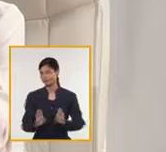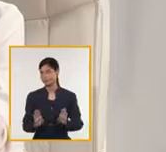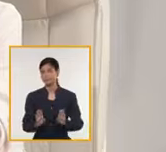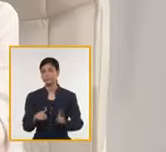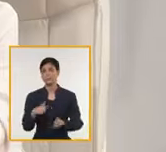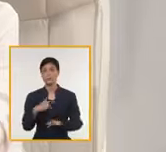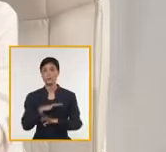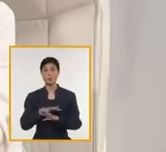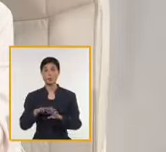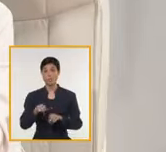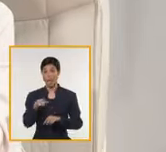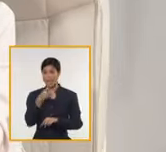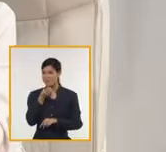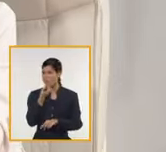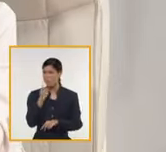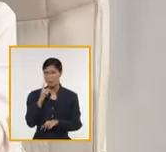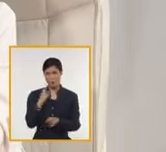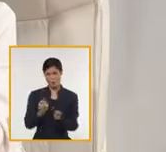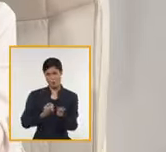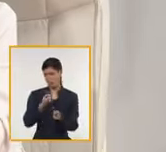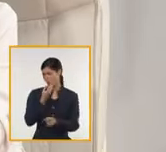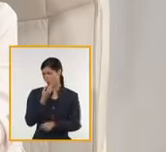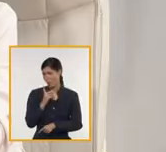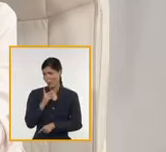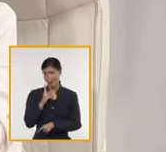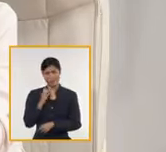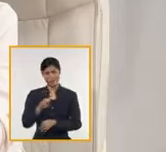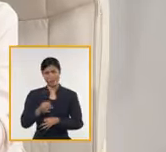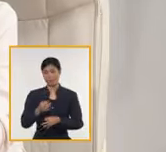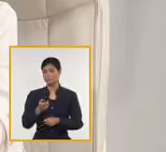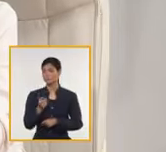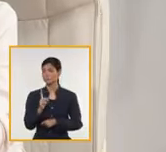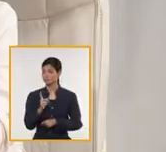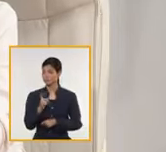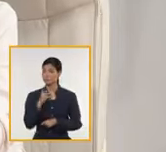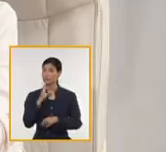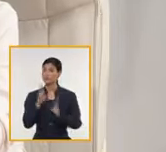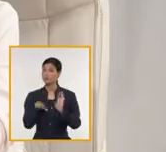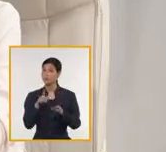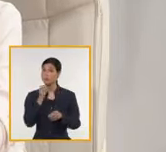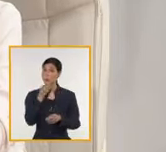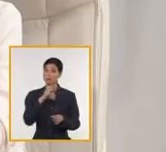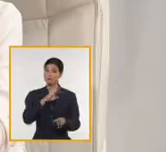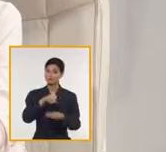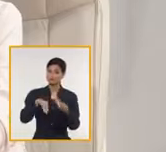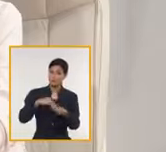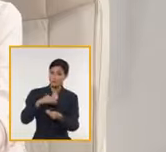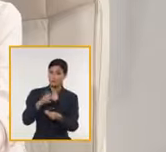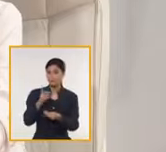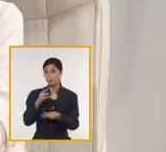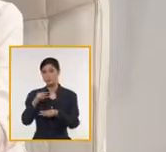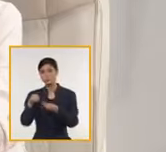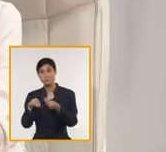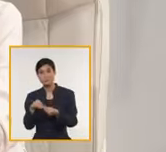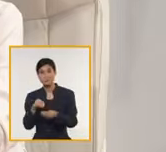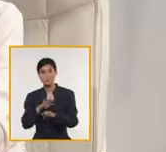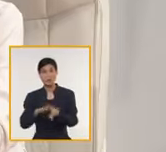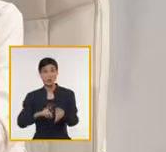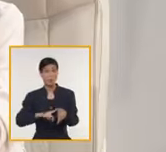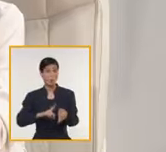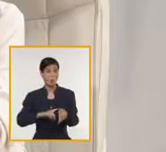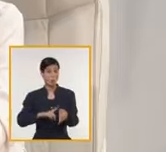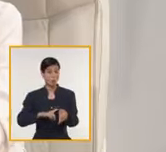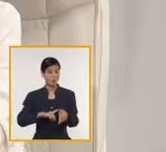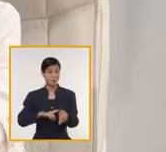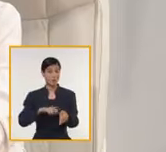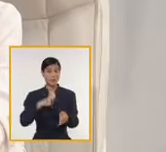es descartable nada de lo que pueda ocurrir. Y en las últimas horas ocurrió un